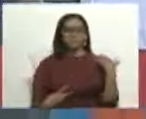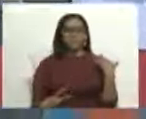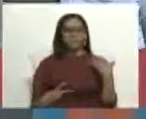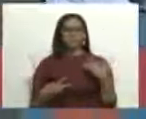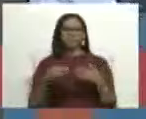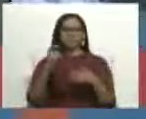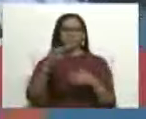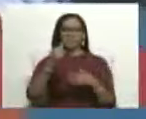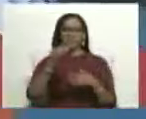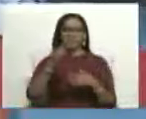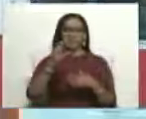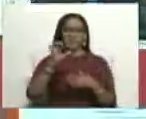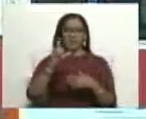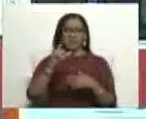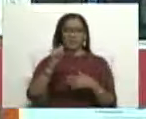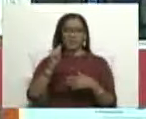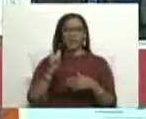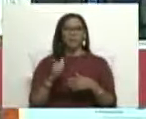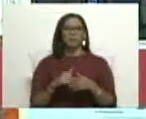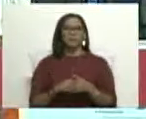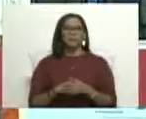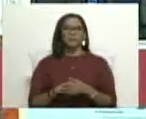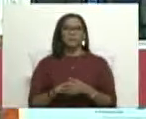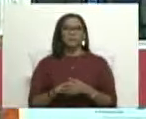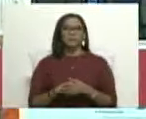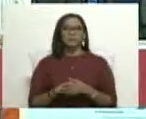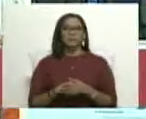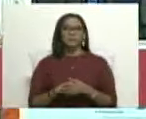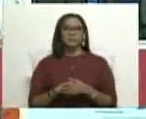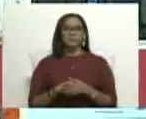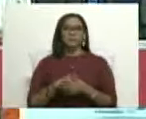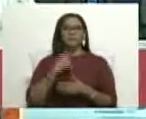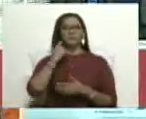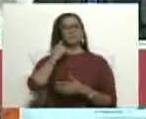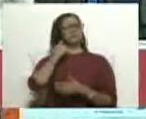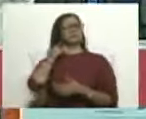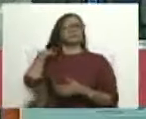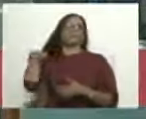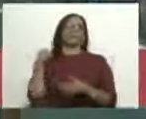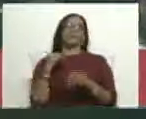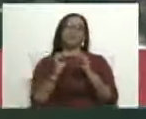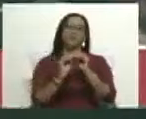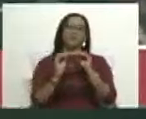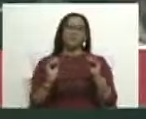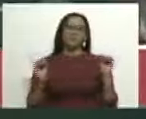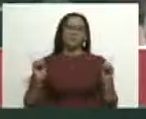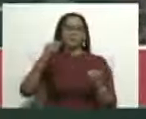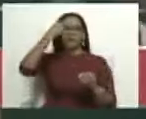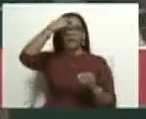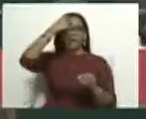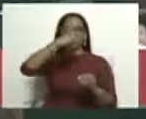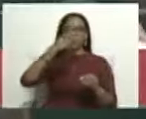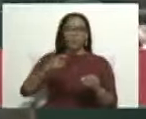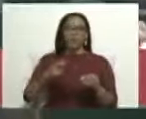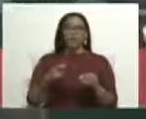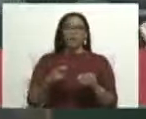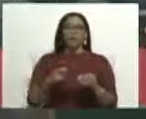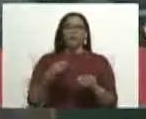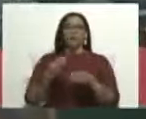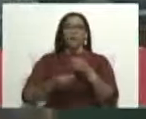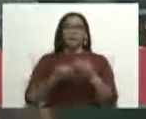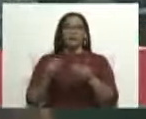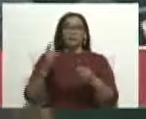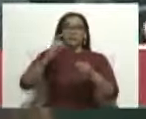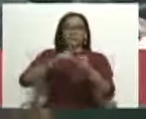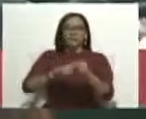Gabriela Jiménez. Ingeniero Alberto José Medrano Villalobos. Cuando se convoca al pueblo y lo hace sujeto al Sistema Nacional de Ciencia